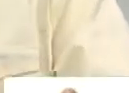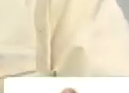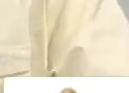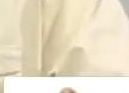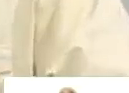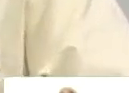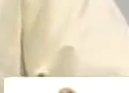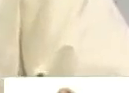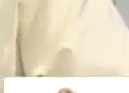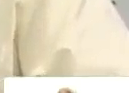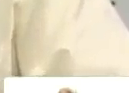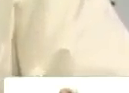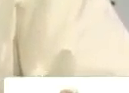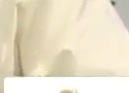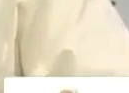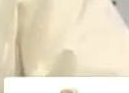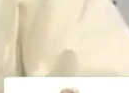18 años.